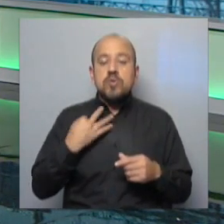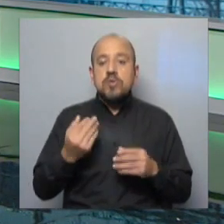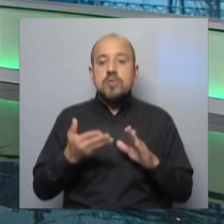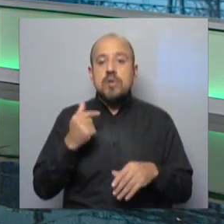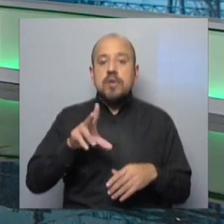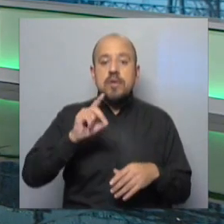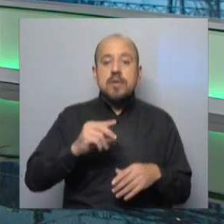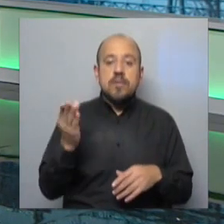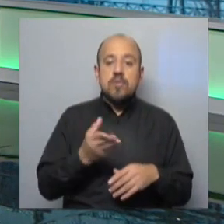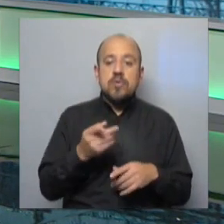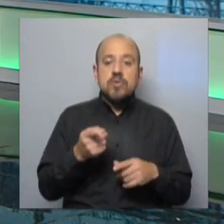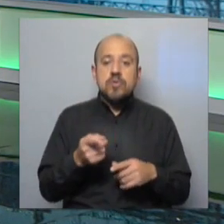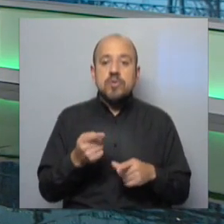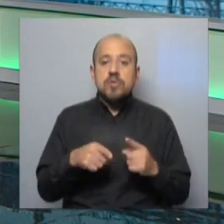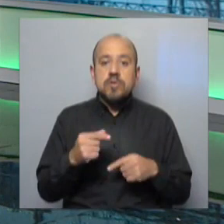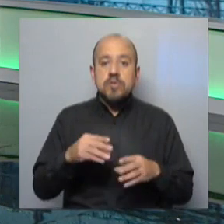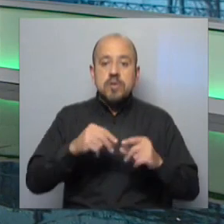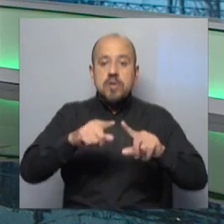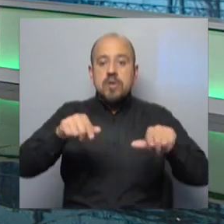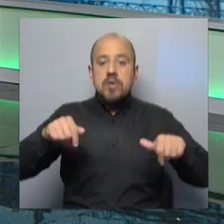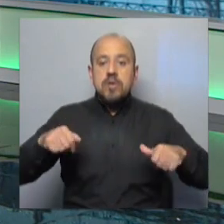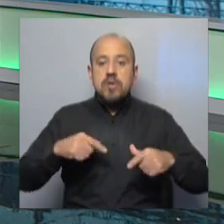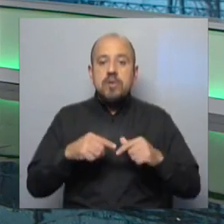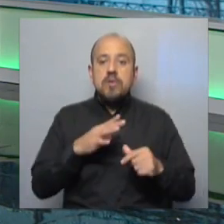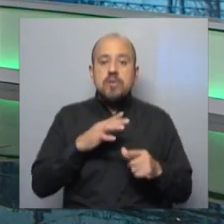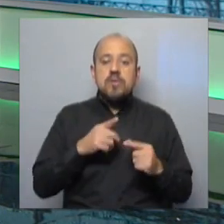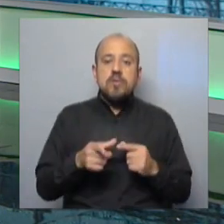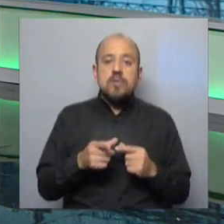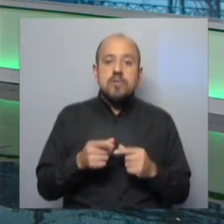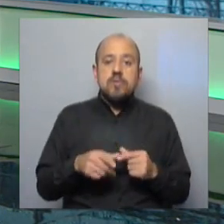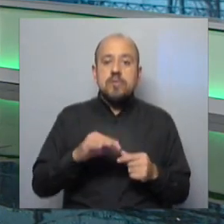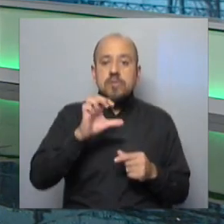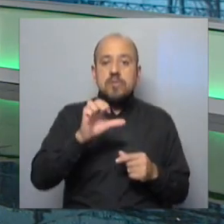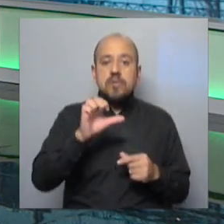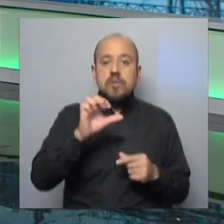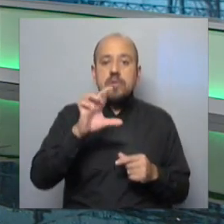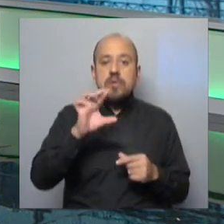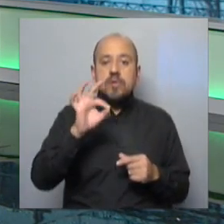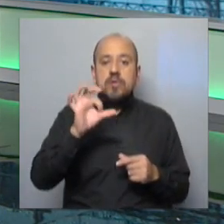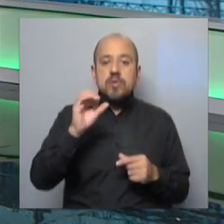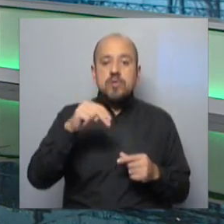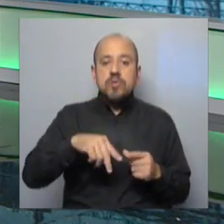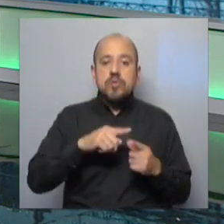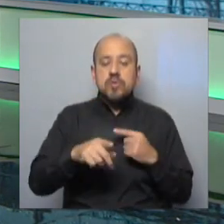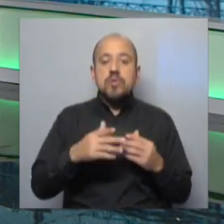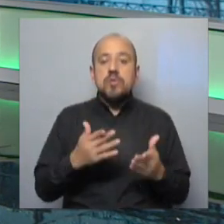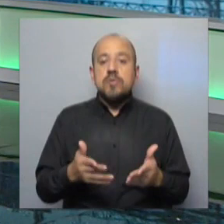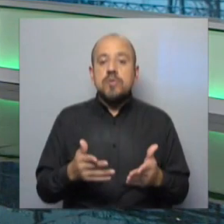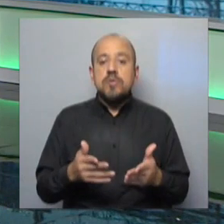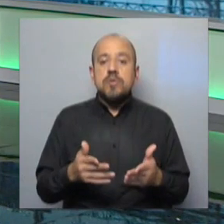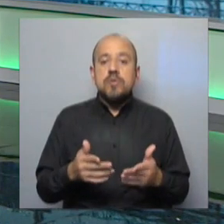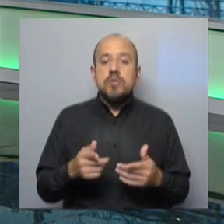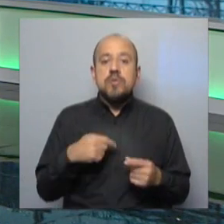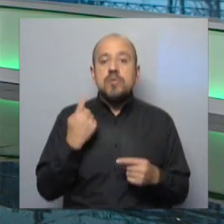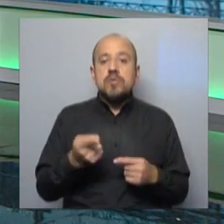30% de la tierra agrícola presentaba erosión vinculada a la agricultura un